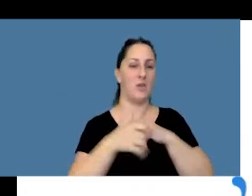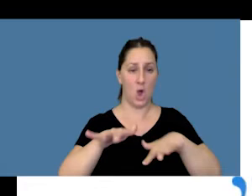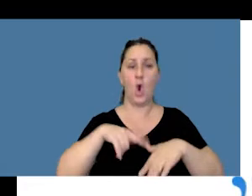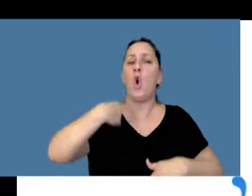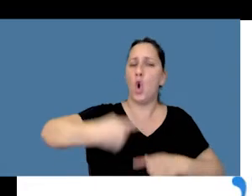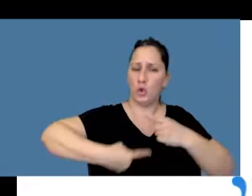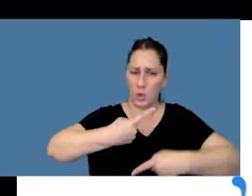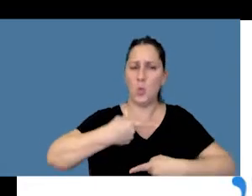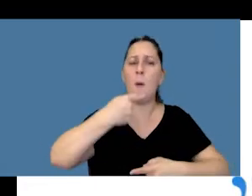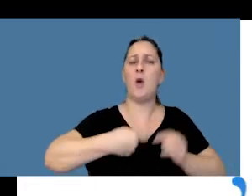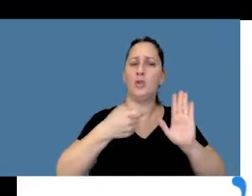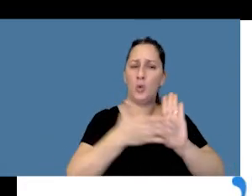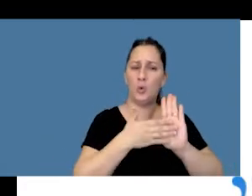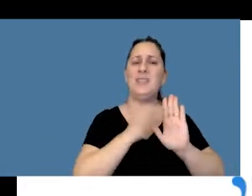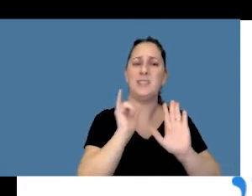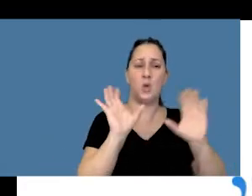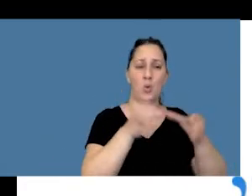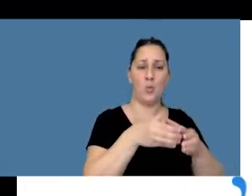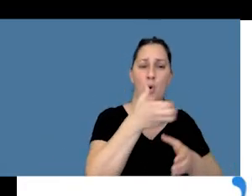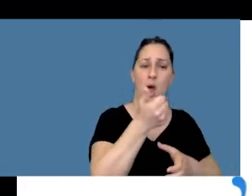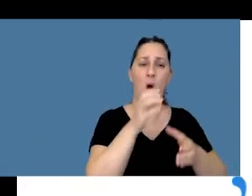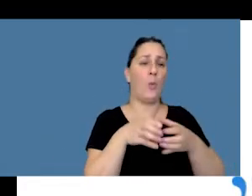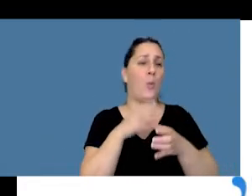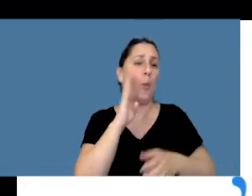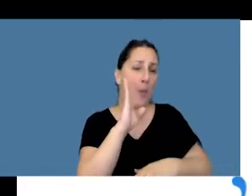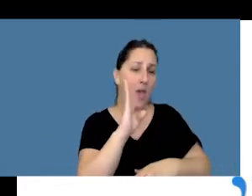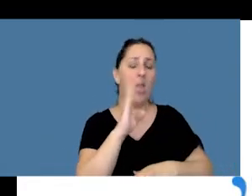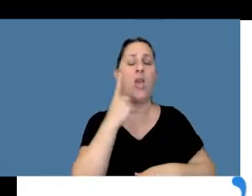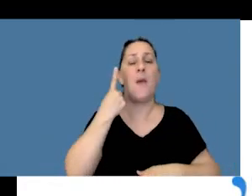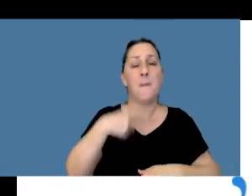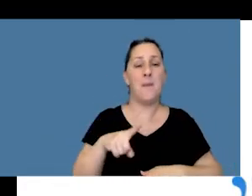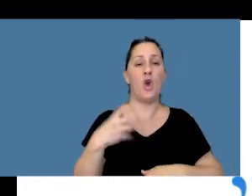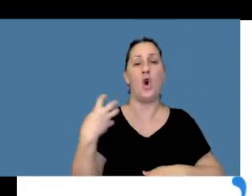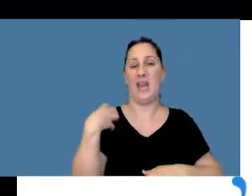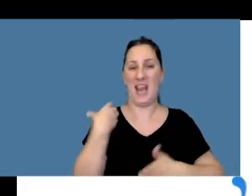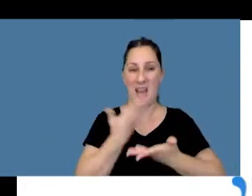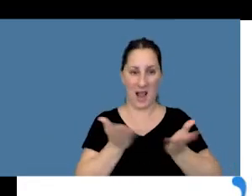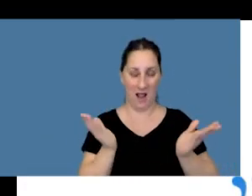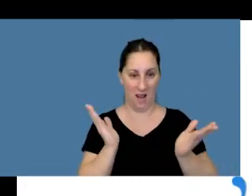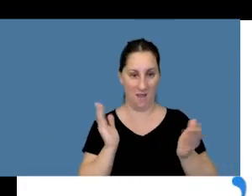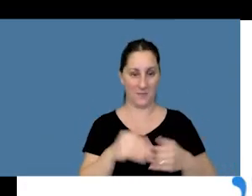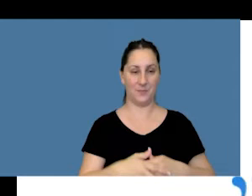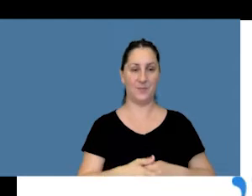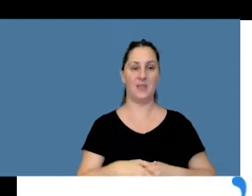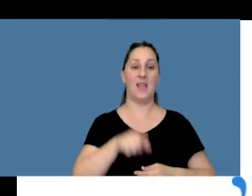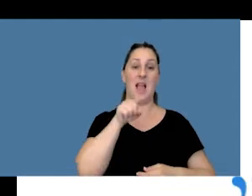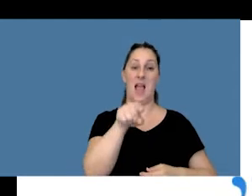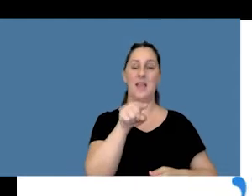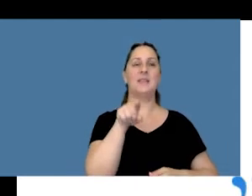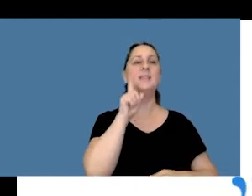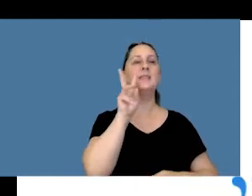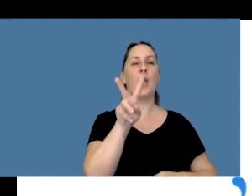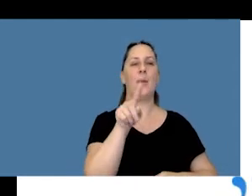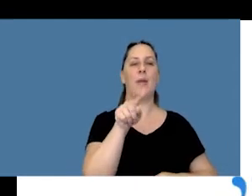monotributista? Sí, categoría A o B, pero con las generales. Se ve, en este caso, los